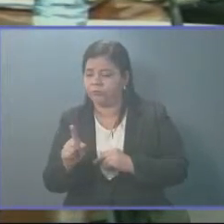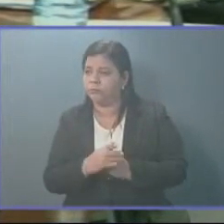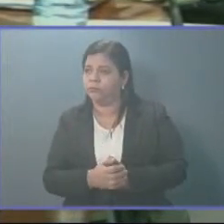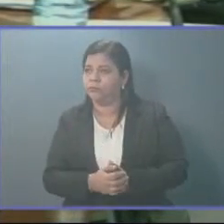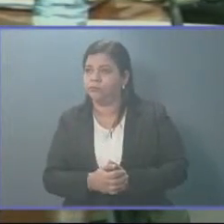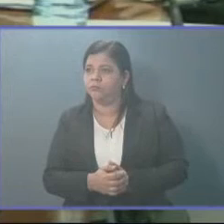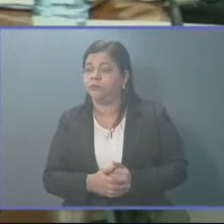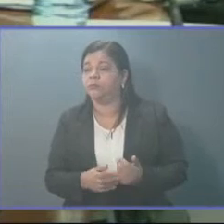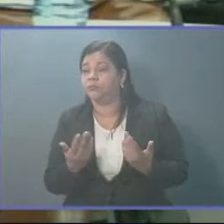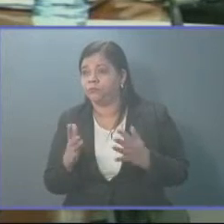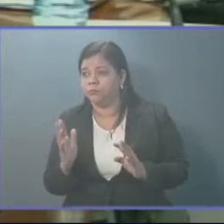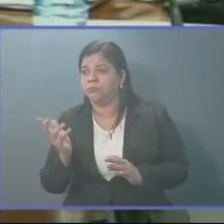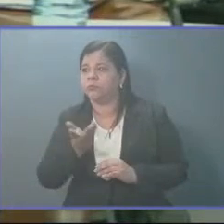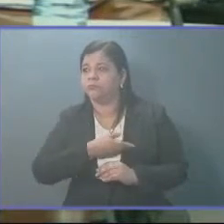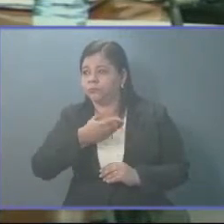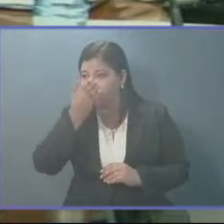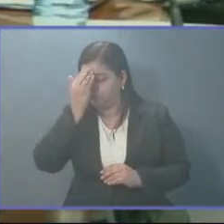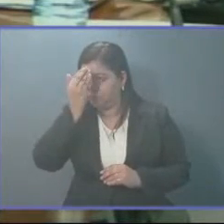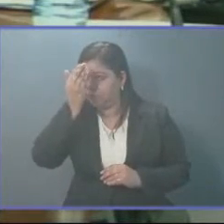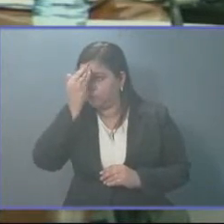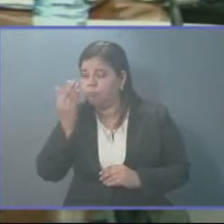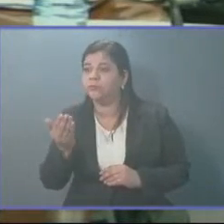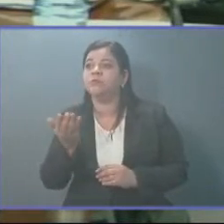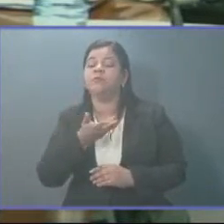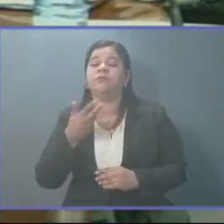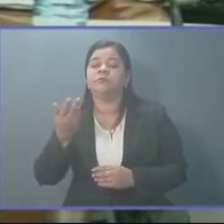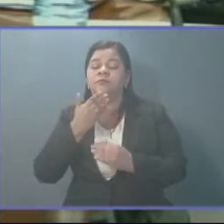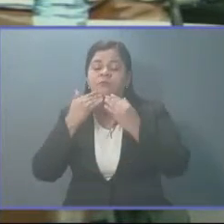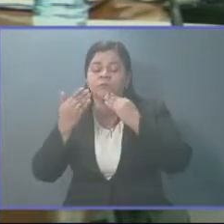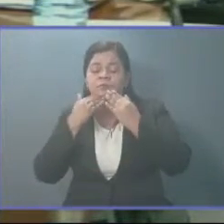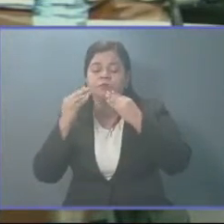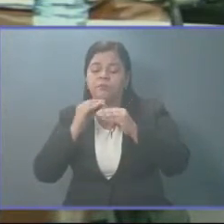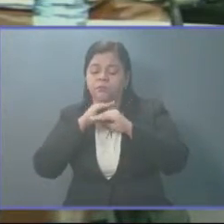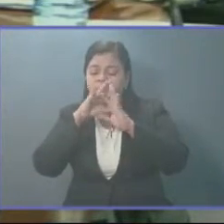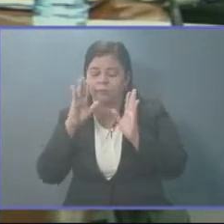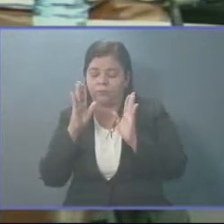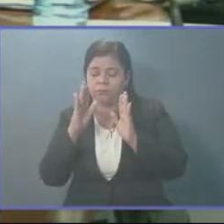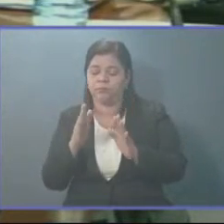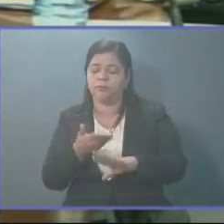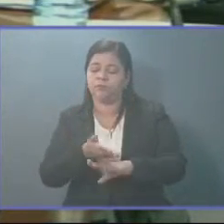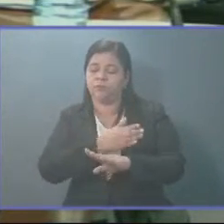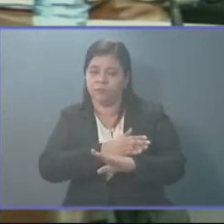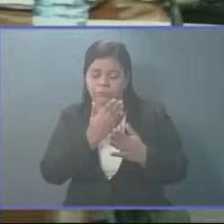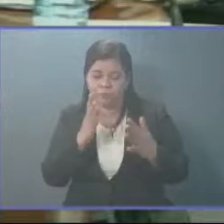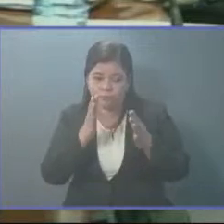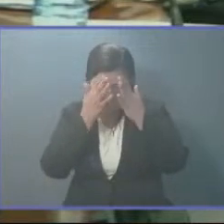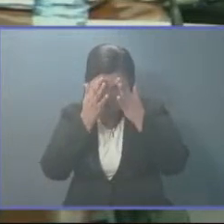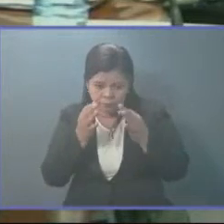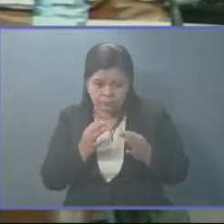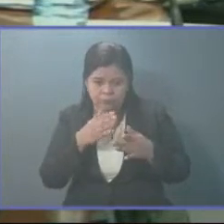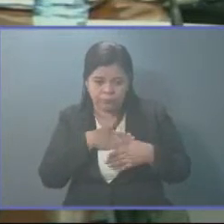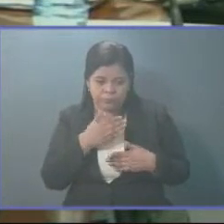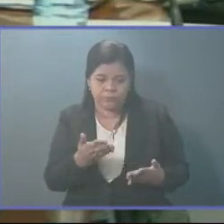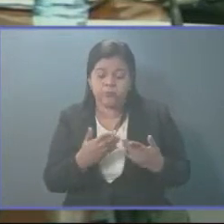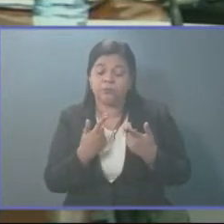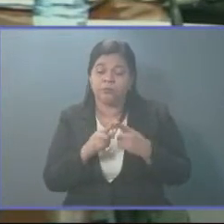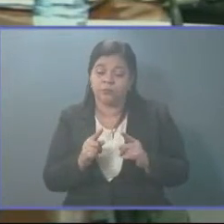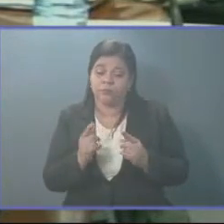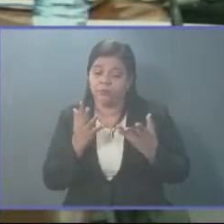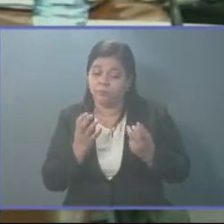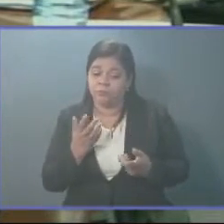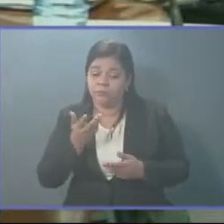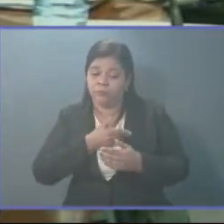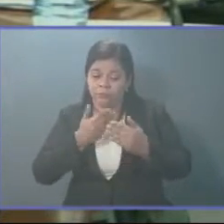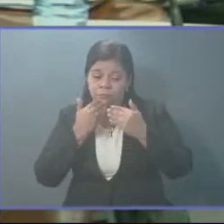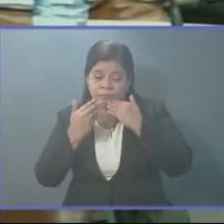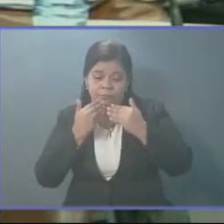que se entiende como una aclaración a una disposición que ya está vigente. Entonces hago esa aclaración